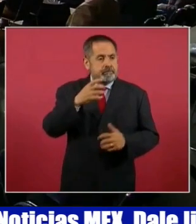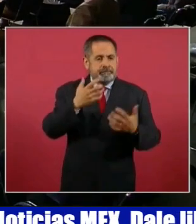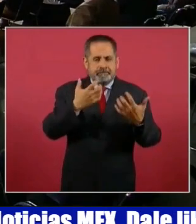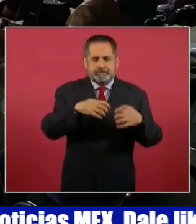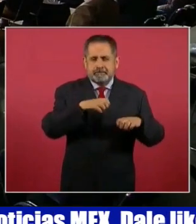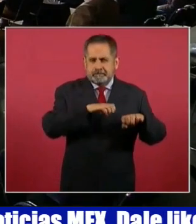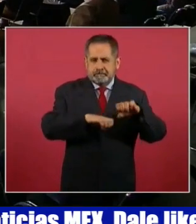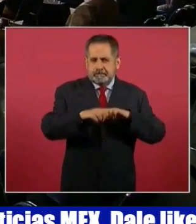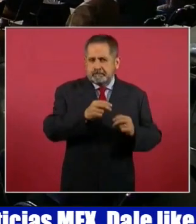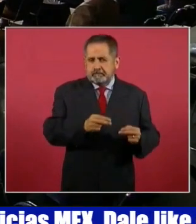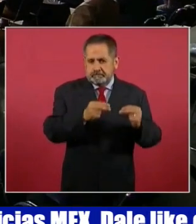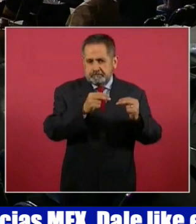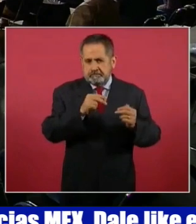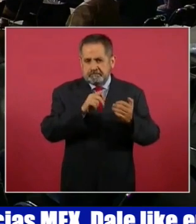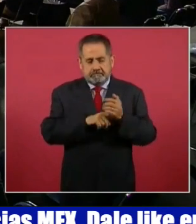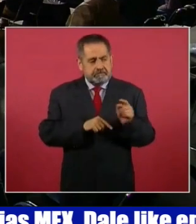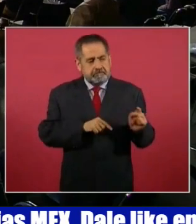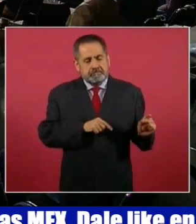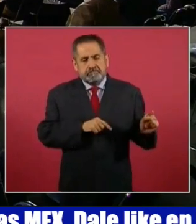también